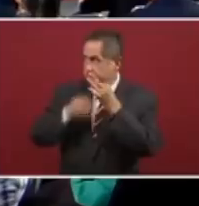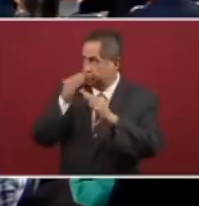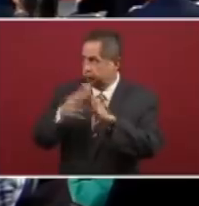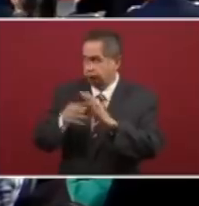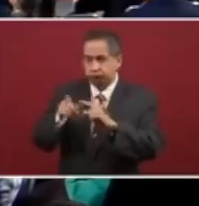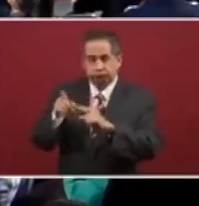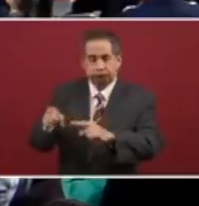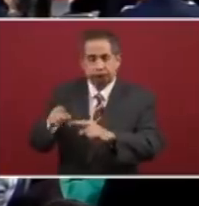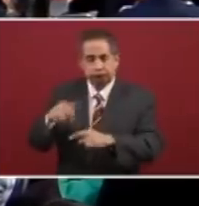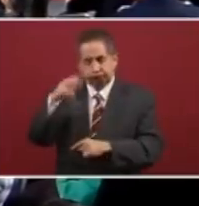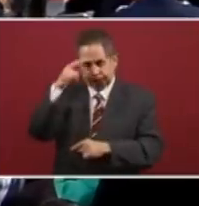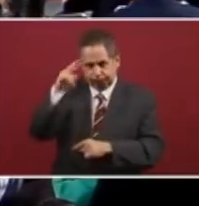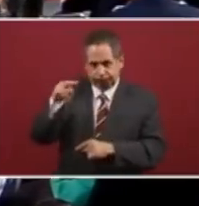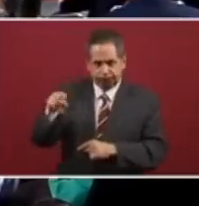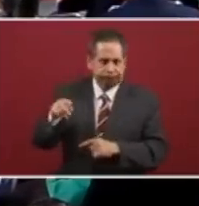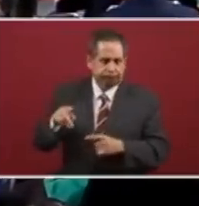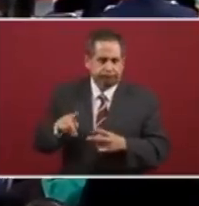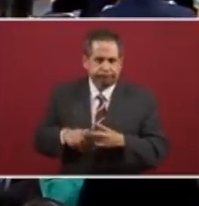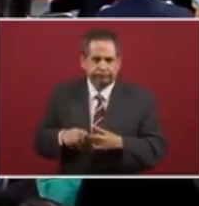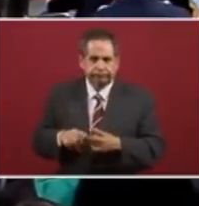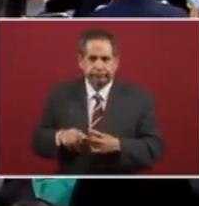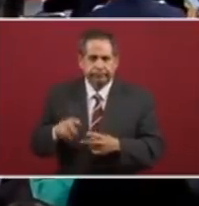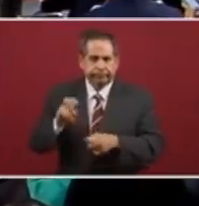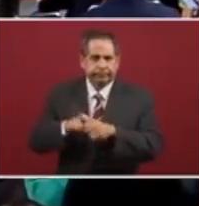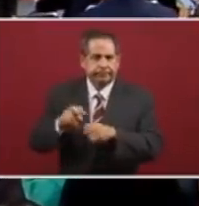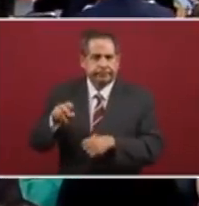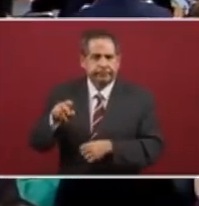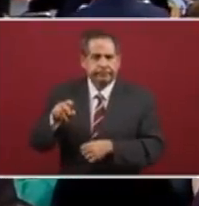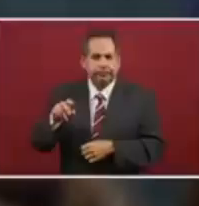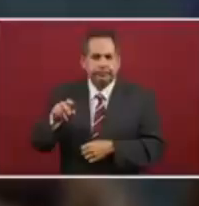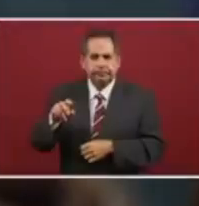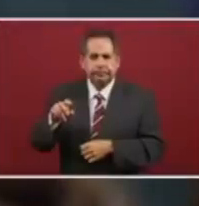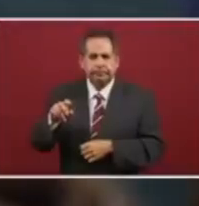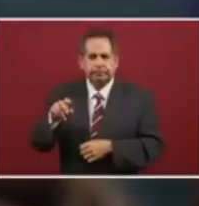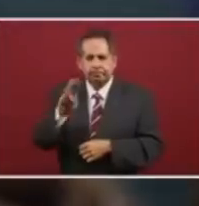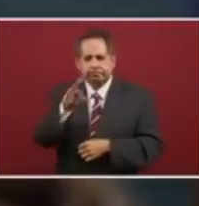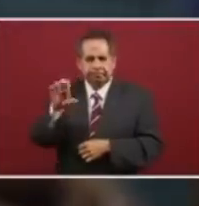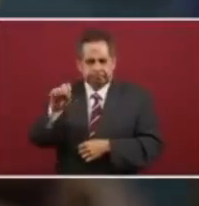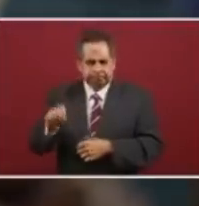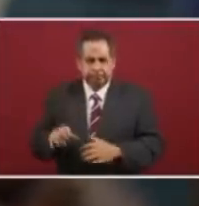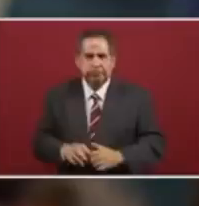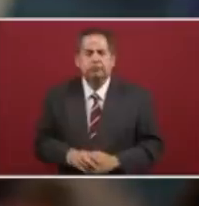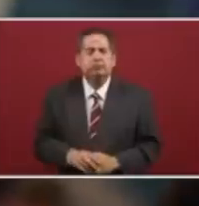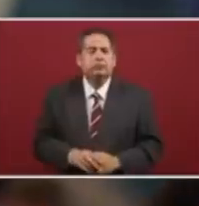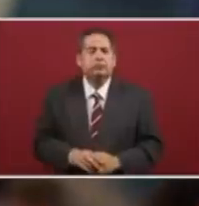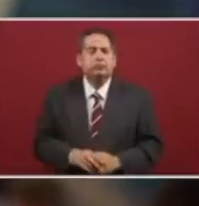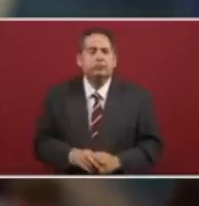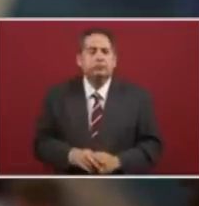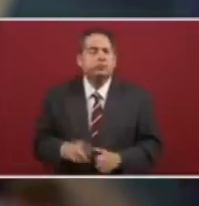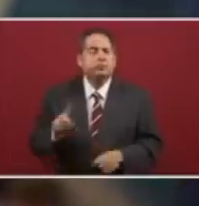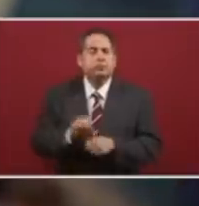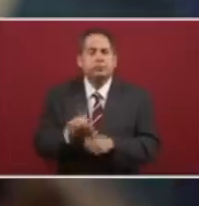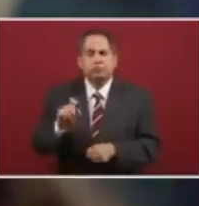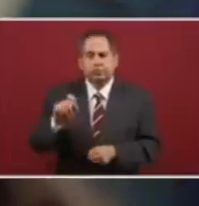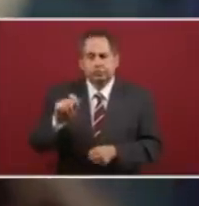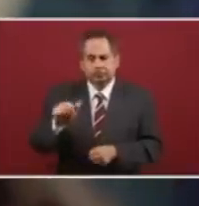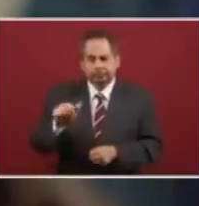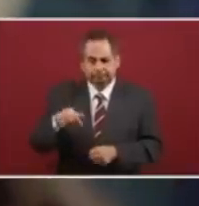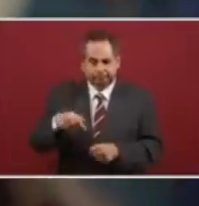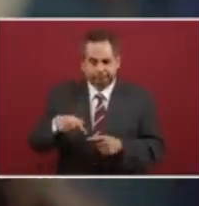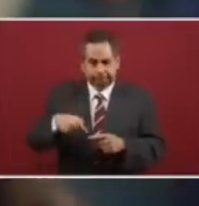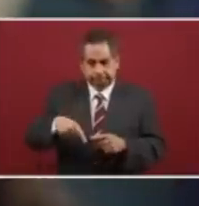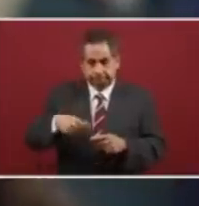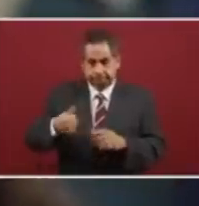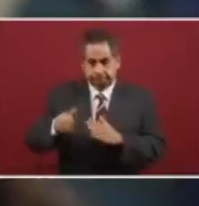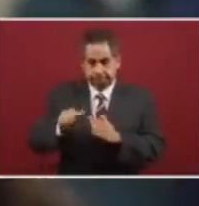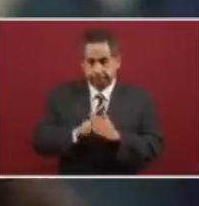de méxico y del peninsular digital así como 9/11 o noticias el 26 del mes de